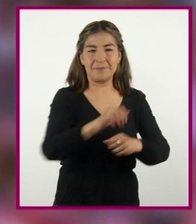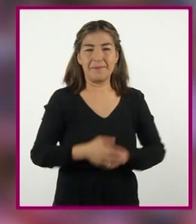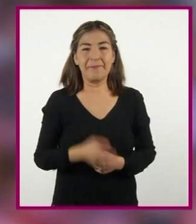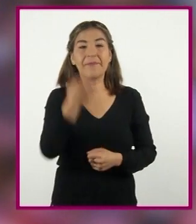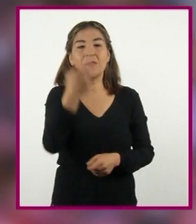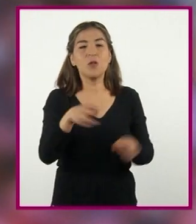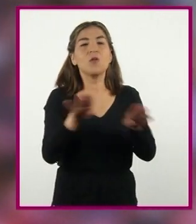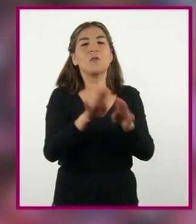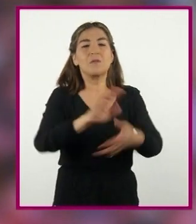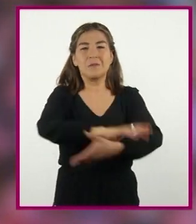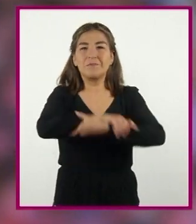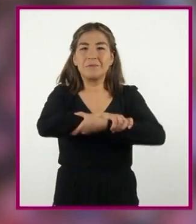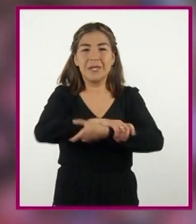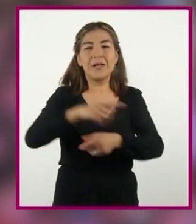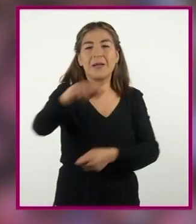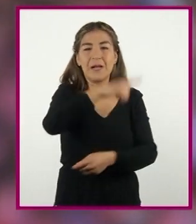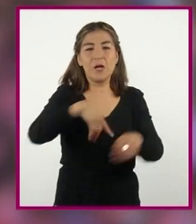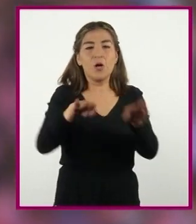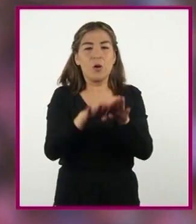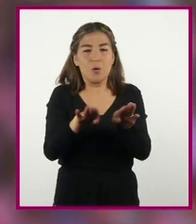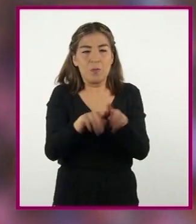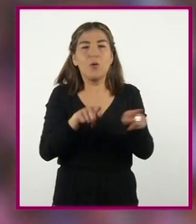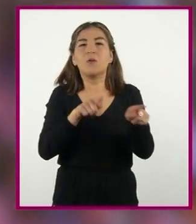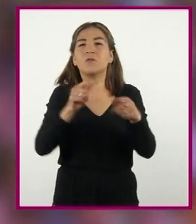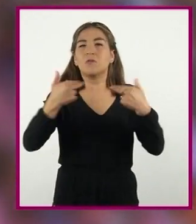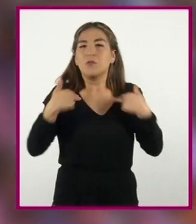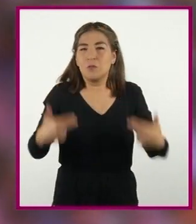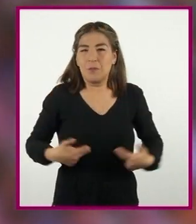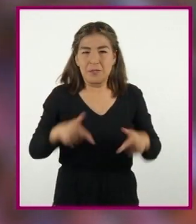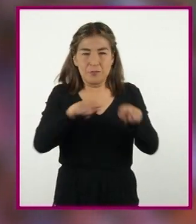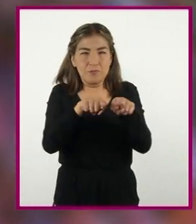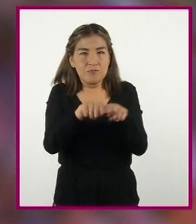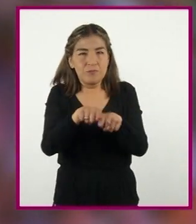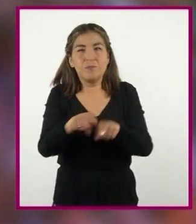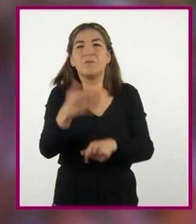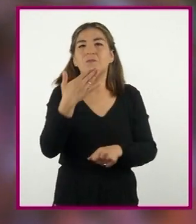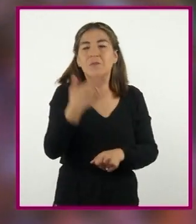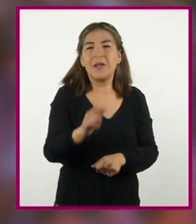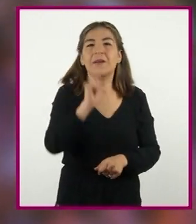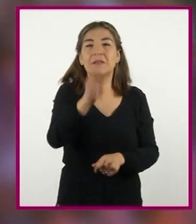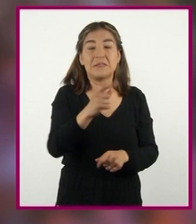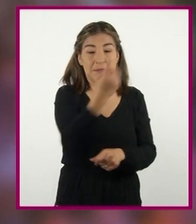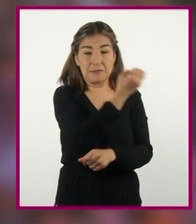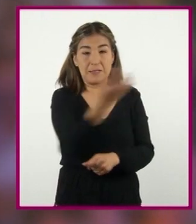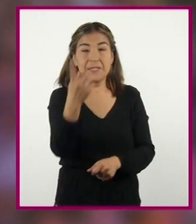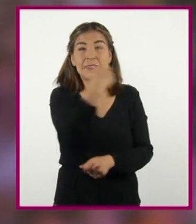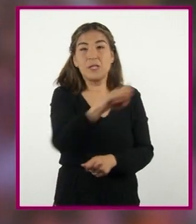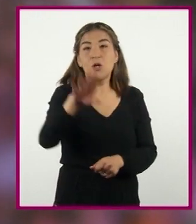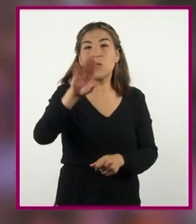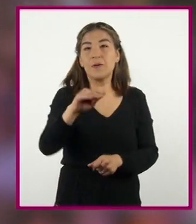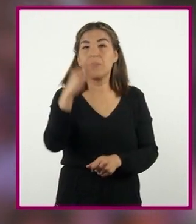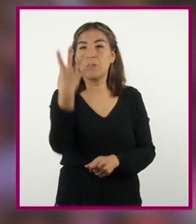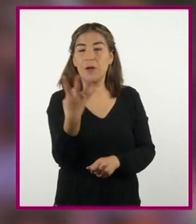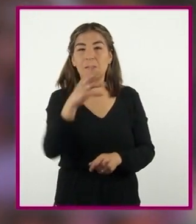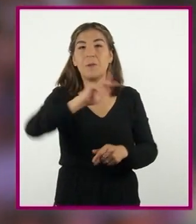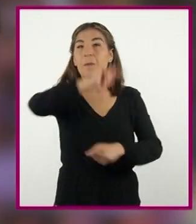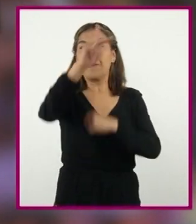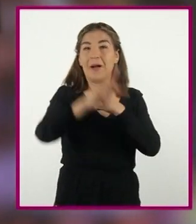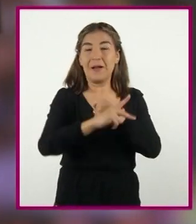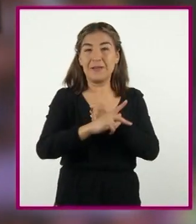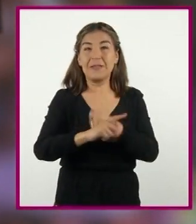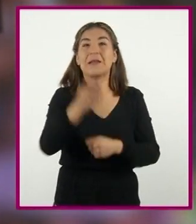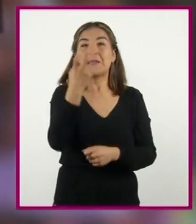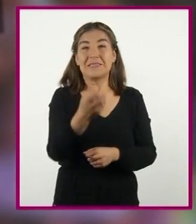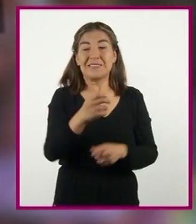hermandad humana, de acuerdo con los datos de la ONU, se compone de 194 países y